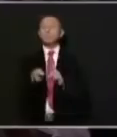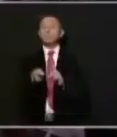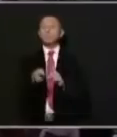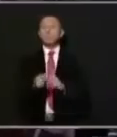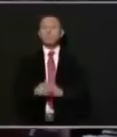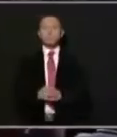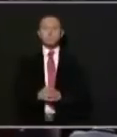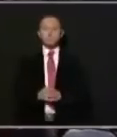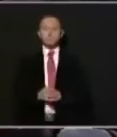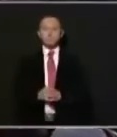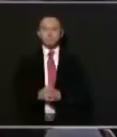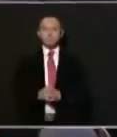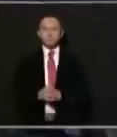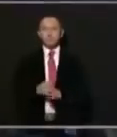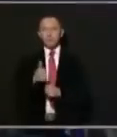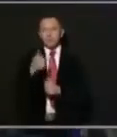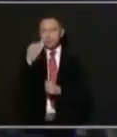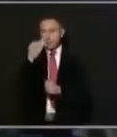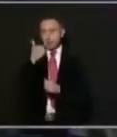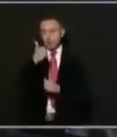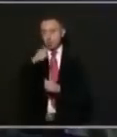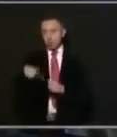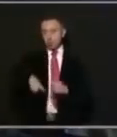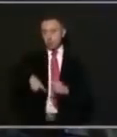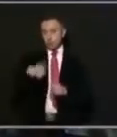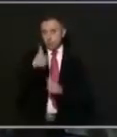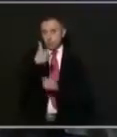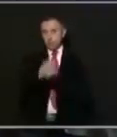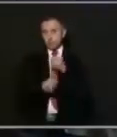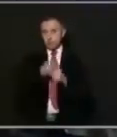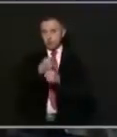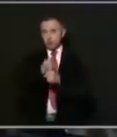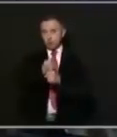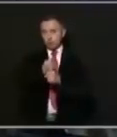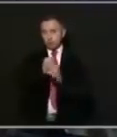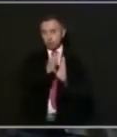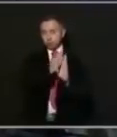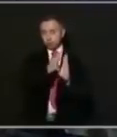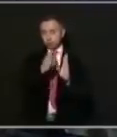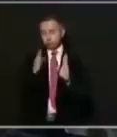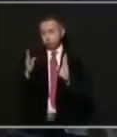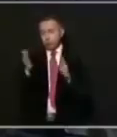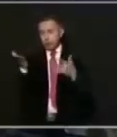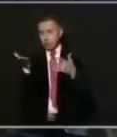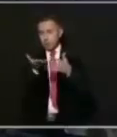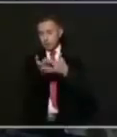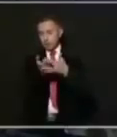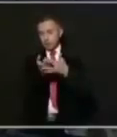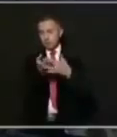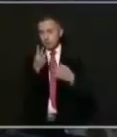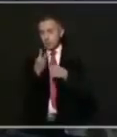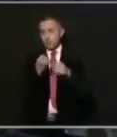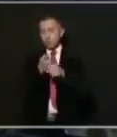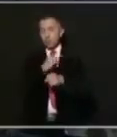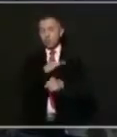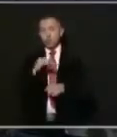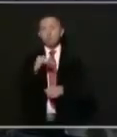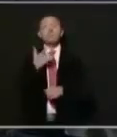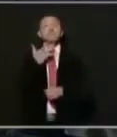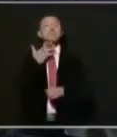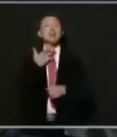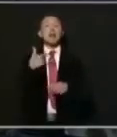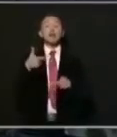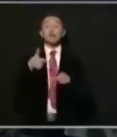que a mitad del sexenio, en el caso de las gasolinas y del diésel, cuando ya tengamos